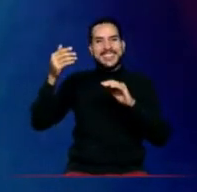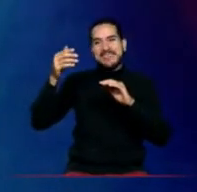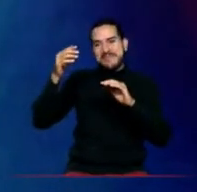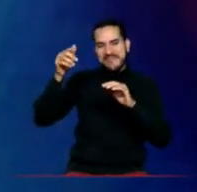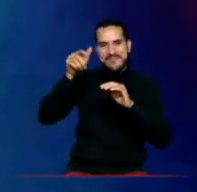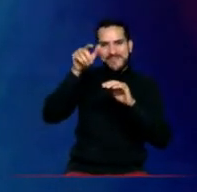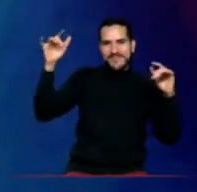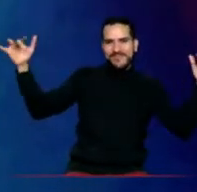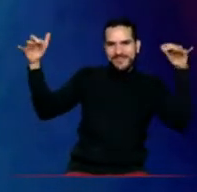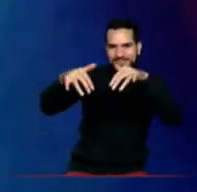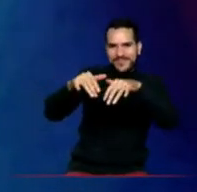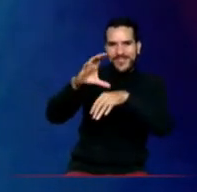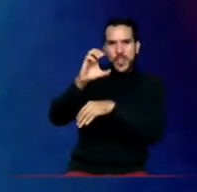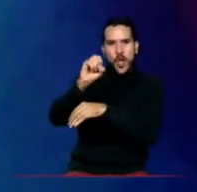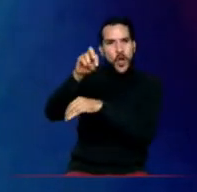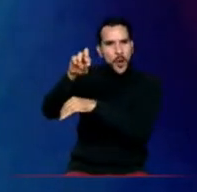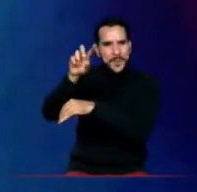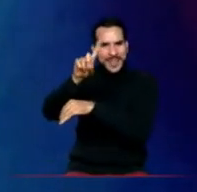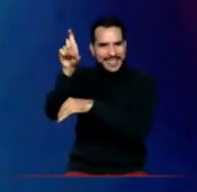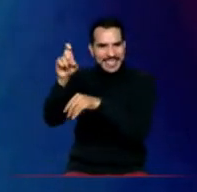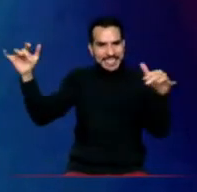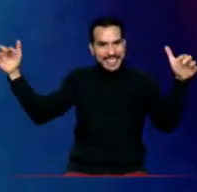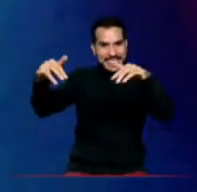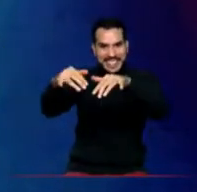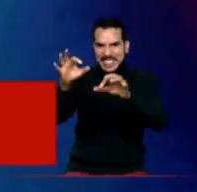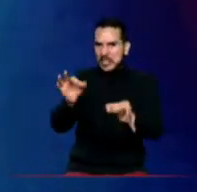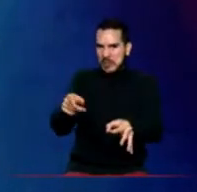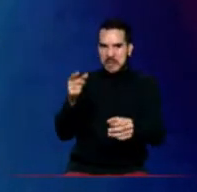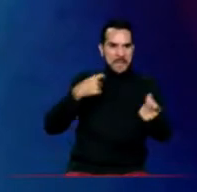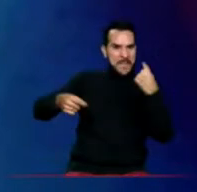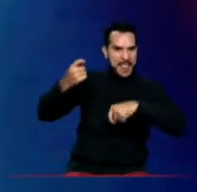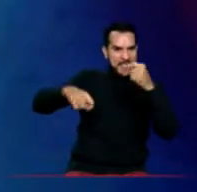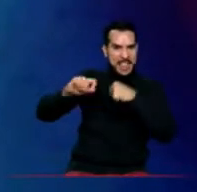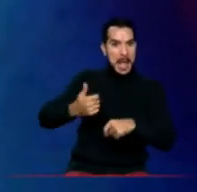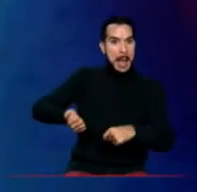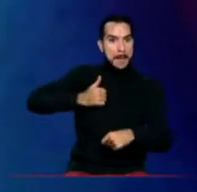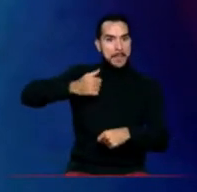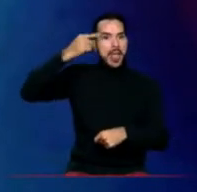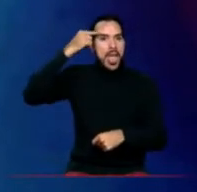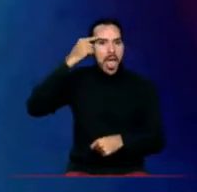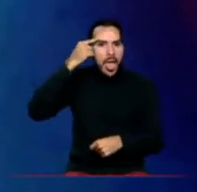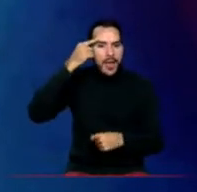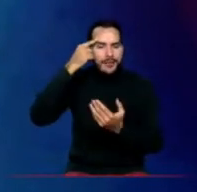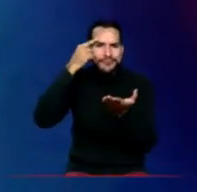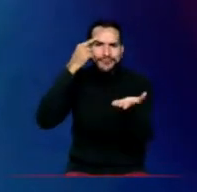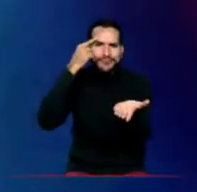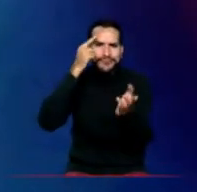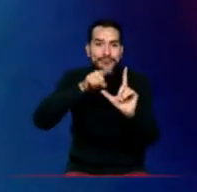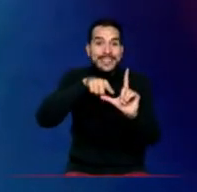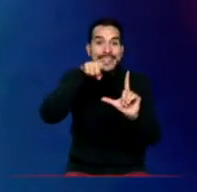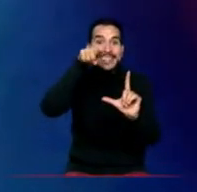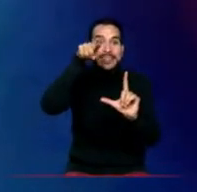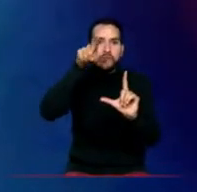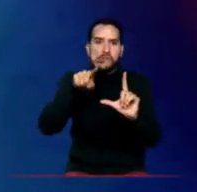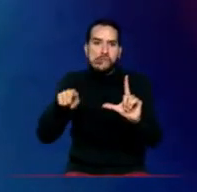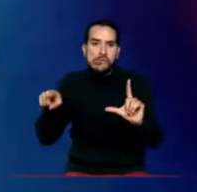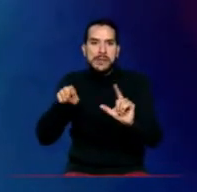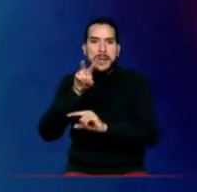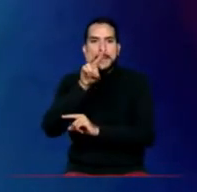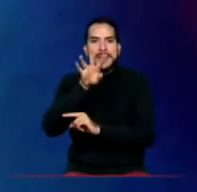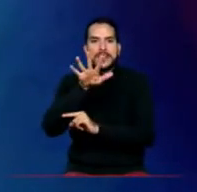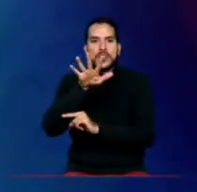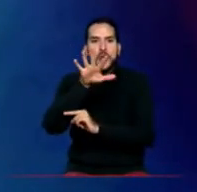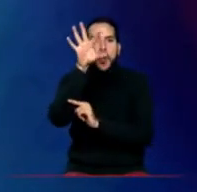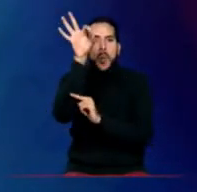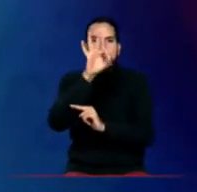embargo, lastimosamente las ventas no lograron tener el incremento que esperábamos y antes tuvieron una caída del 25%,